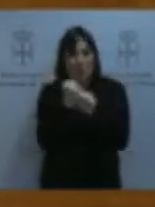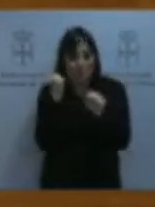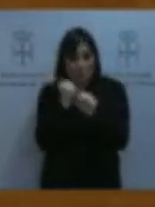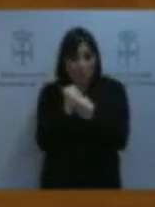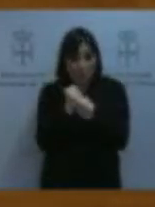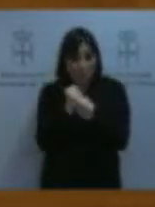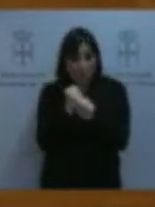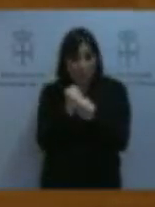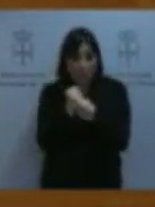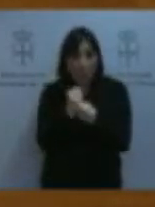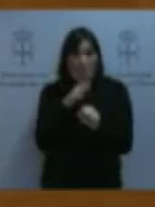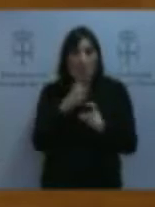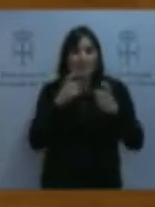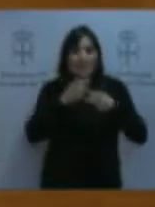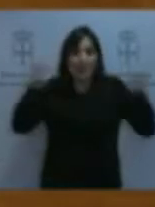y con antelación suficiente,